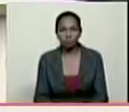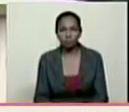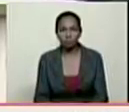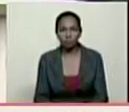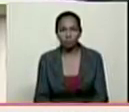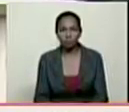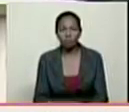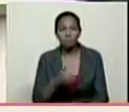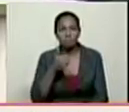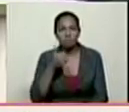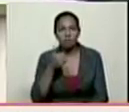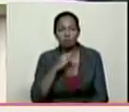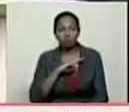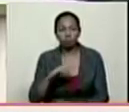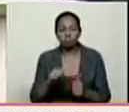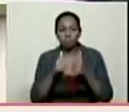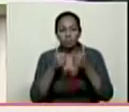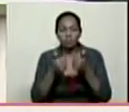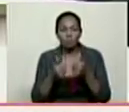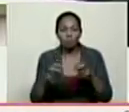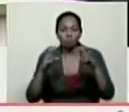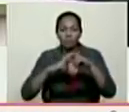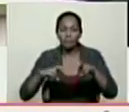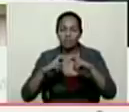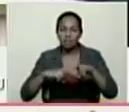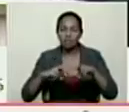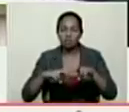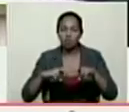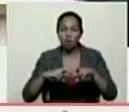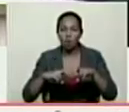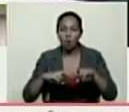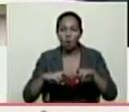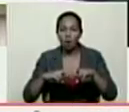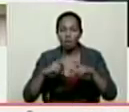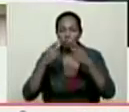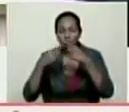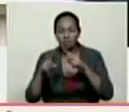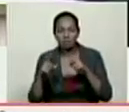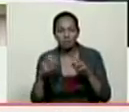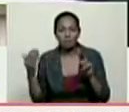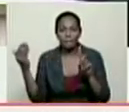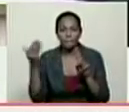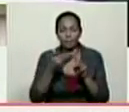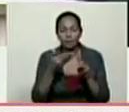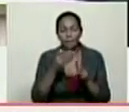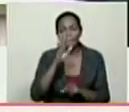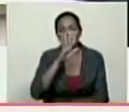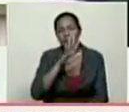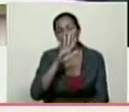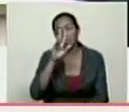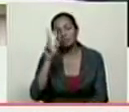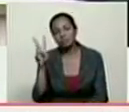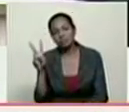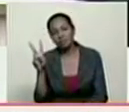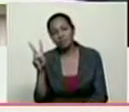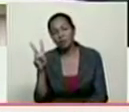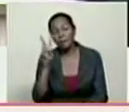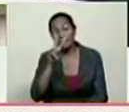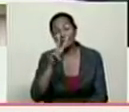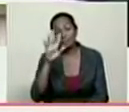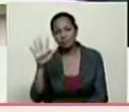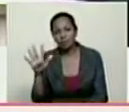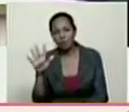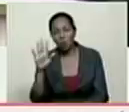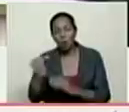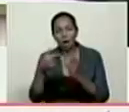bien, cuando se iniciaron las investigaciones de este otro ataque de los días 25 al 28 de marzo y